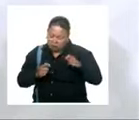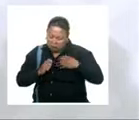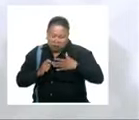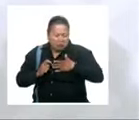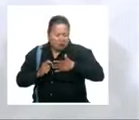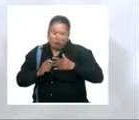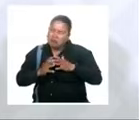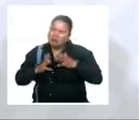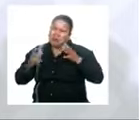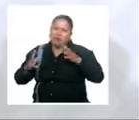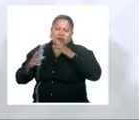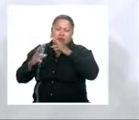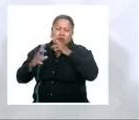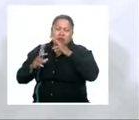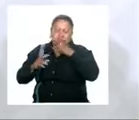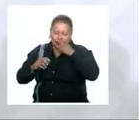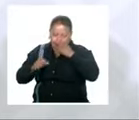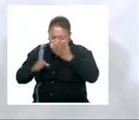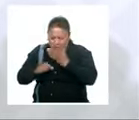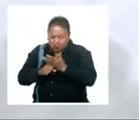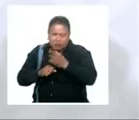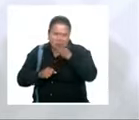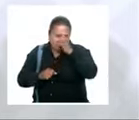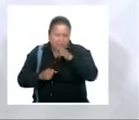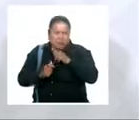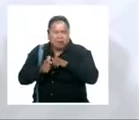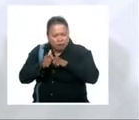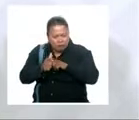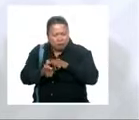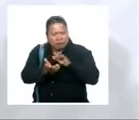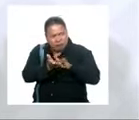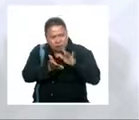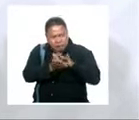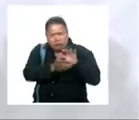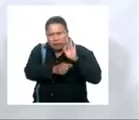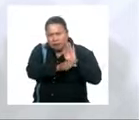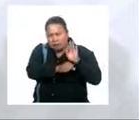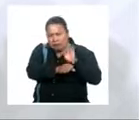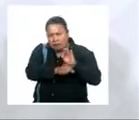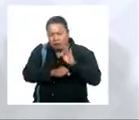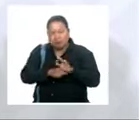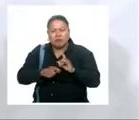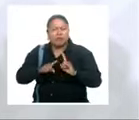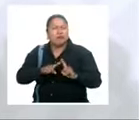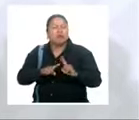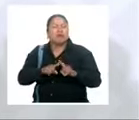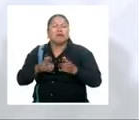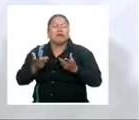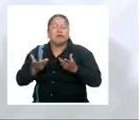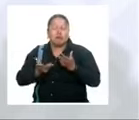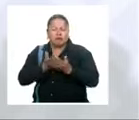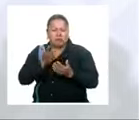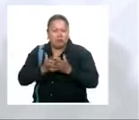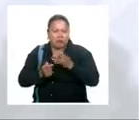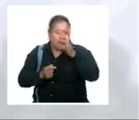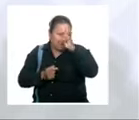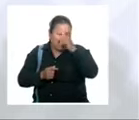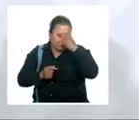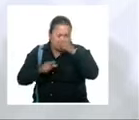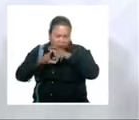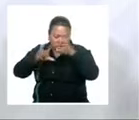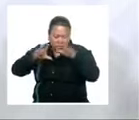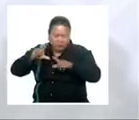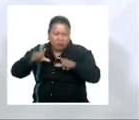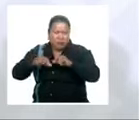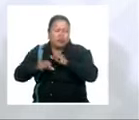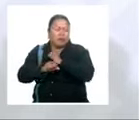y la tarea de aportar y fortalecer los trabajos en este Consejo Nacional